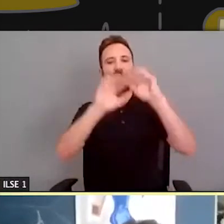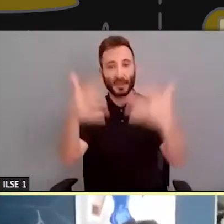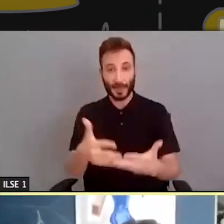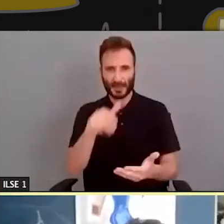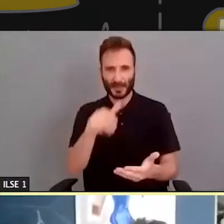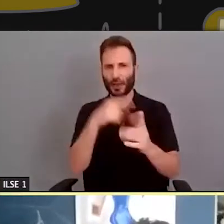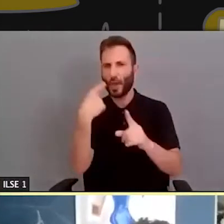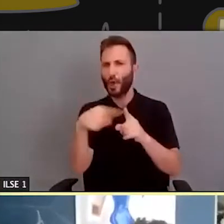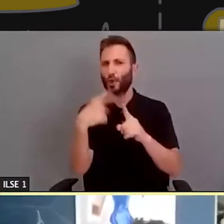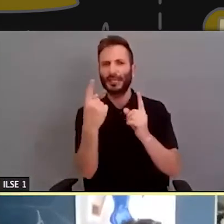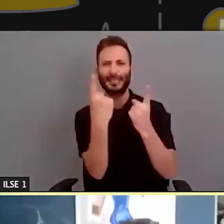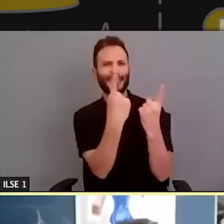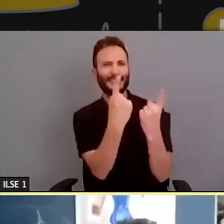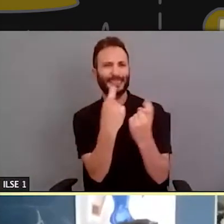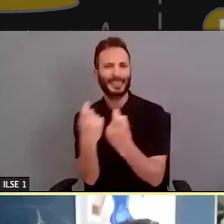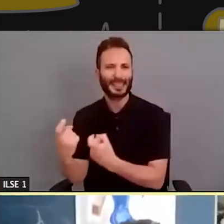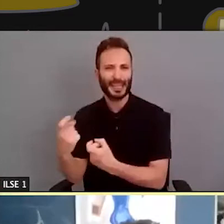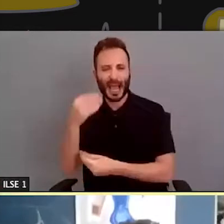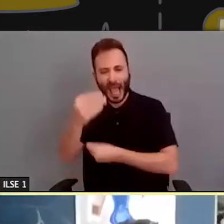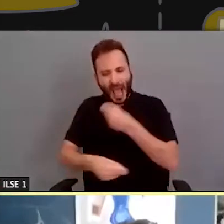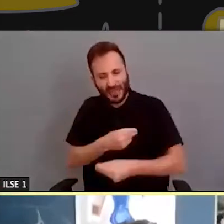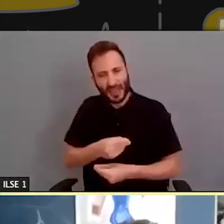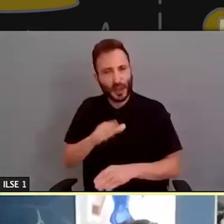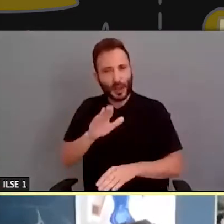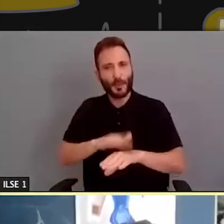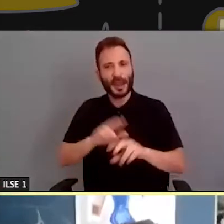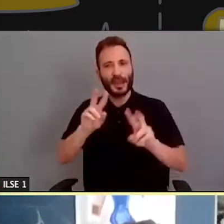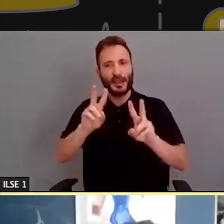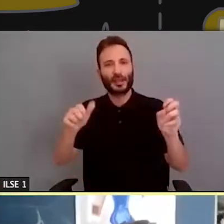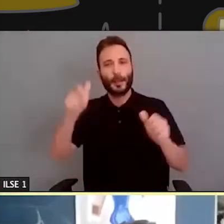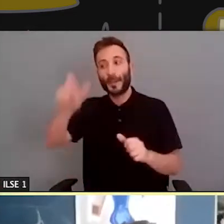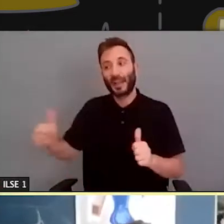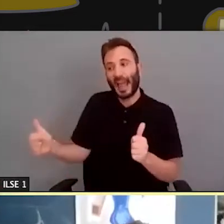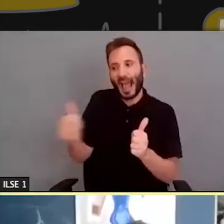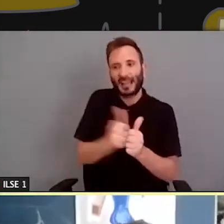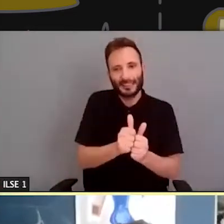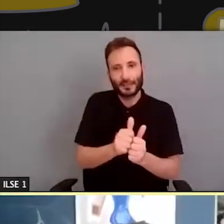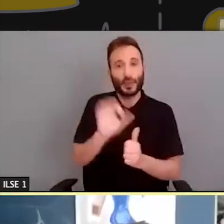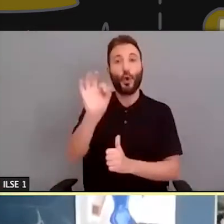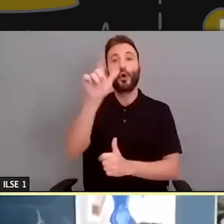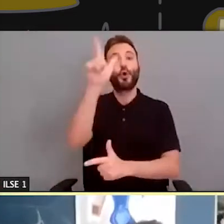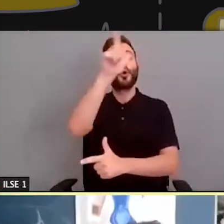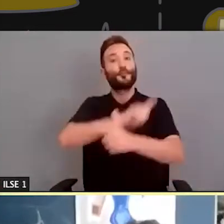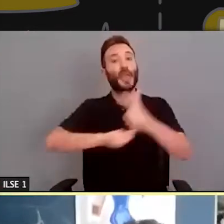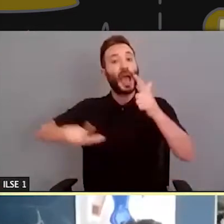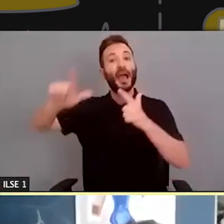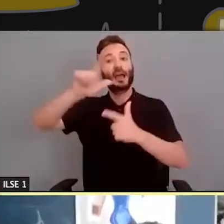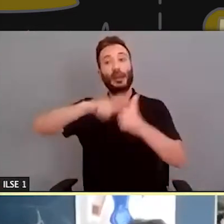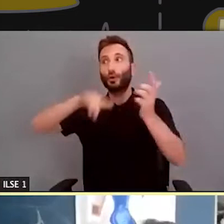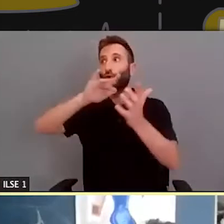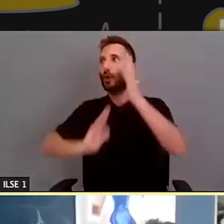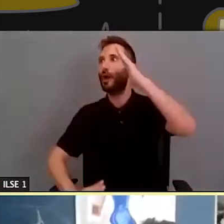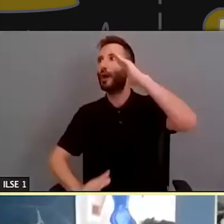es necesario de verdad de realizar en cuanto a los asistentes o viajeros que se queden varados en este momento y puedan